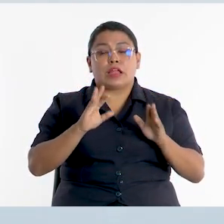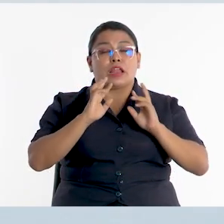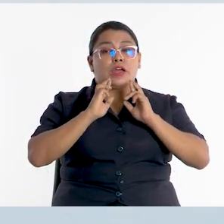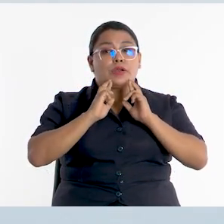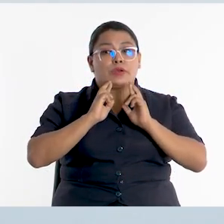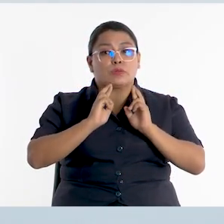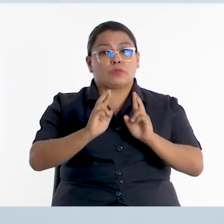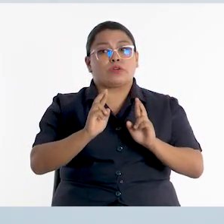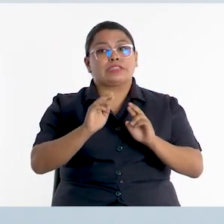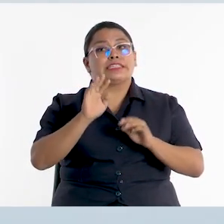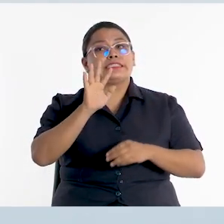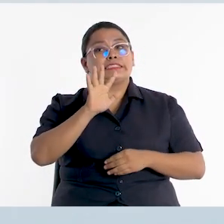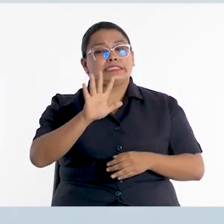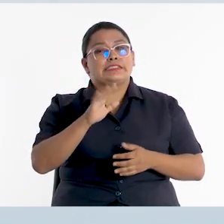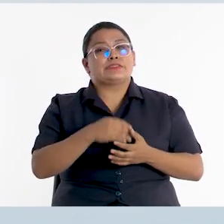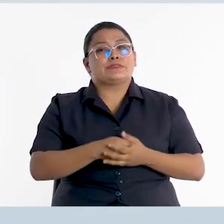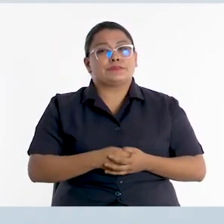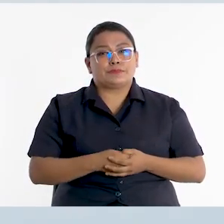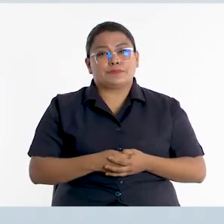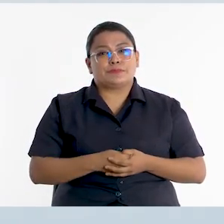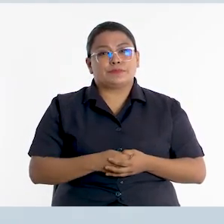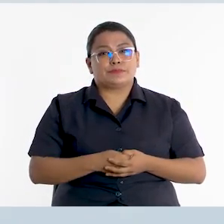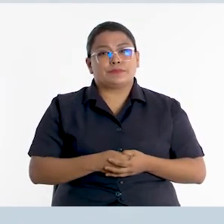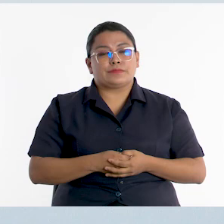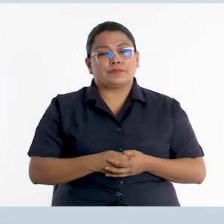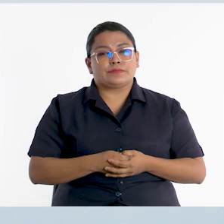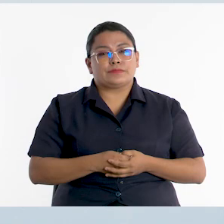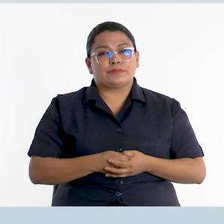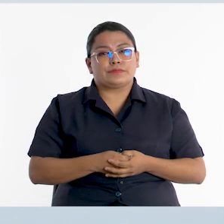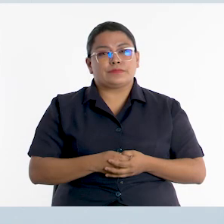el cociente será 5.